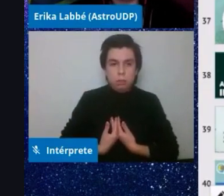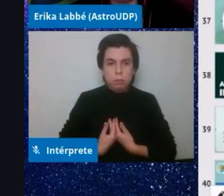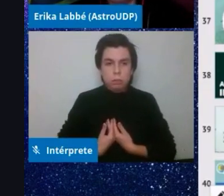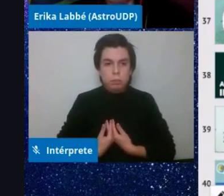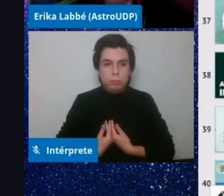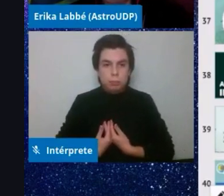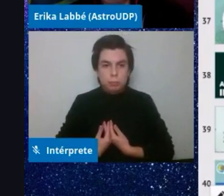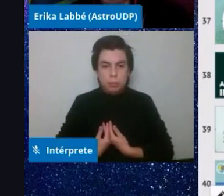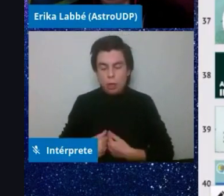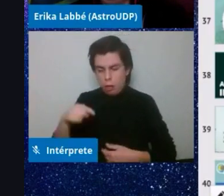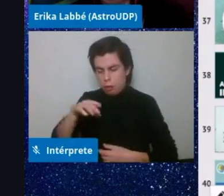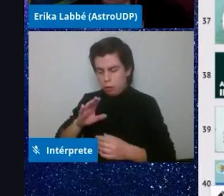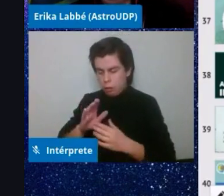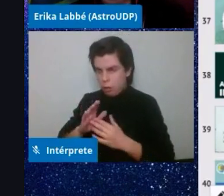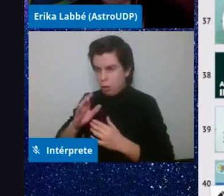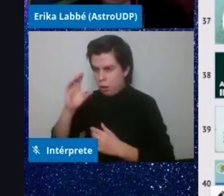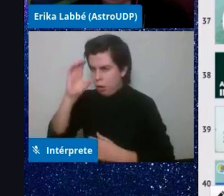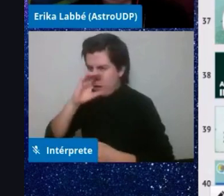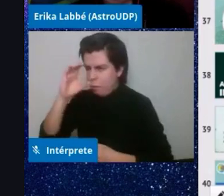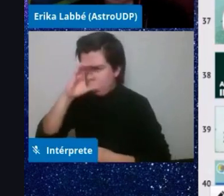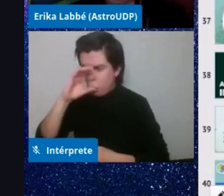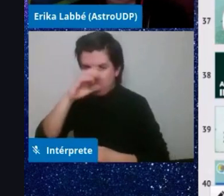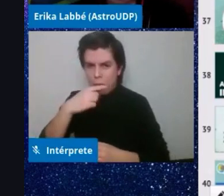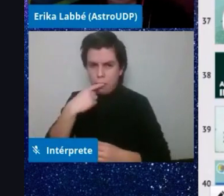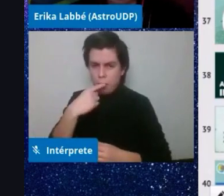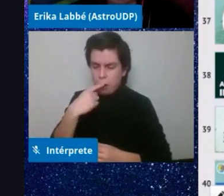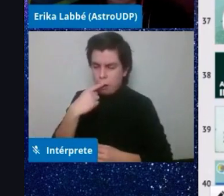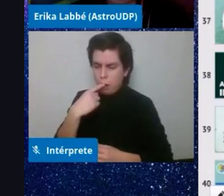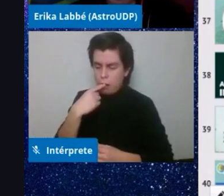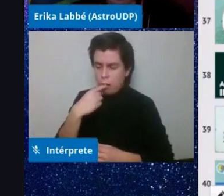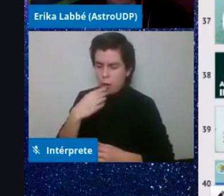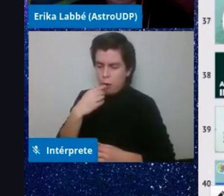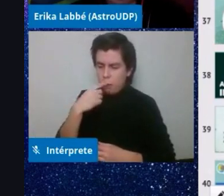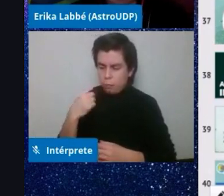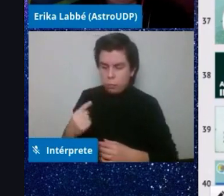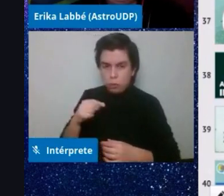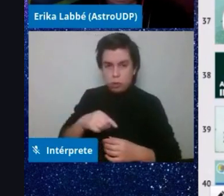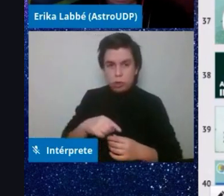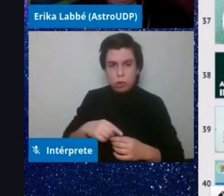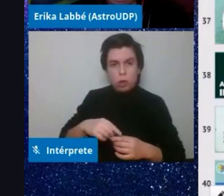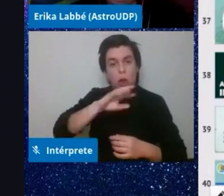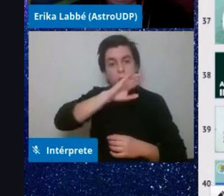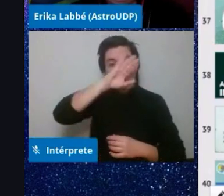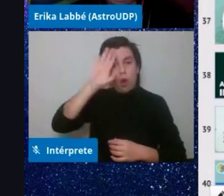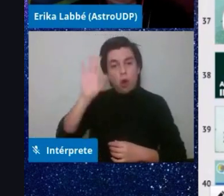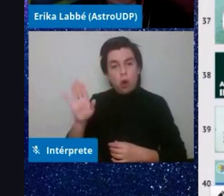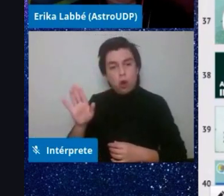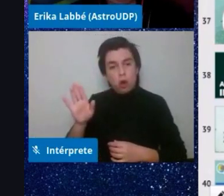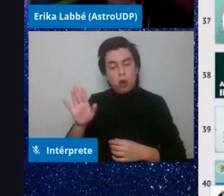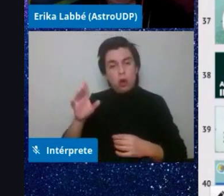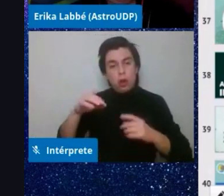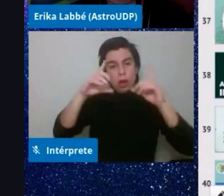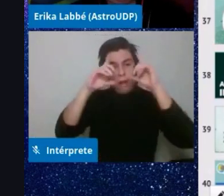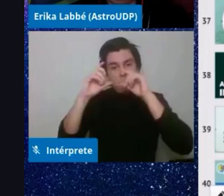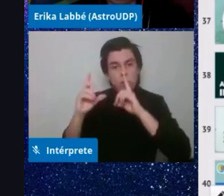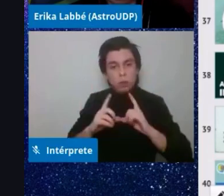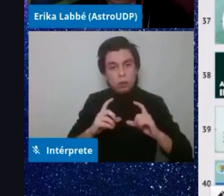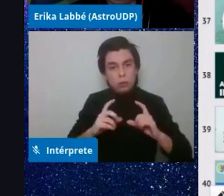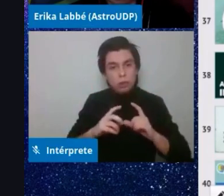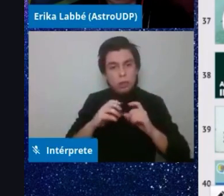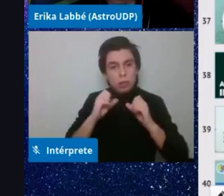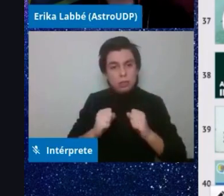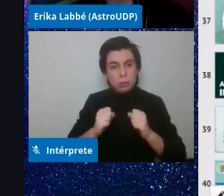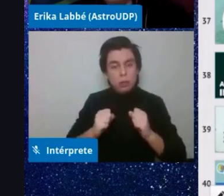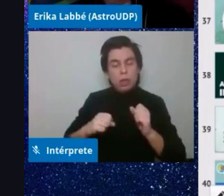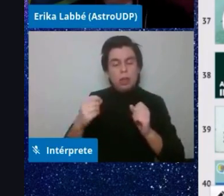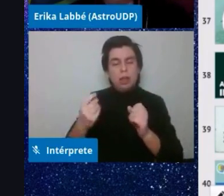voy a buscar el comentario que era acá. Eduardo Ulloa nos comenta, claro, que los colores en las fotografías astronómicas se pueden interpretar con los grados, por la